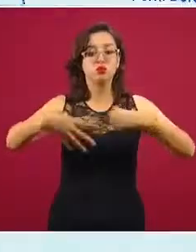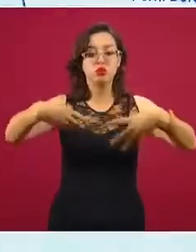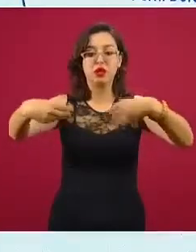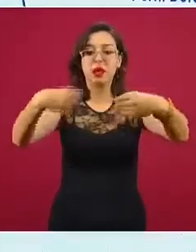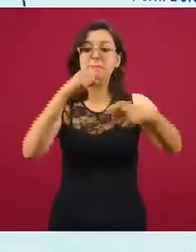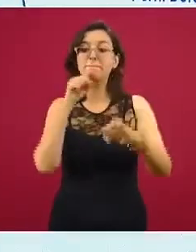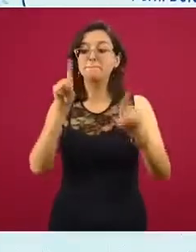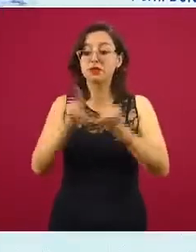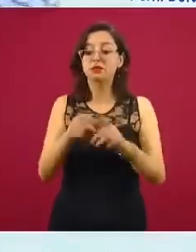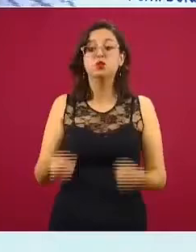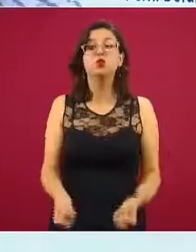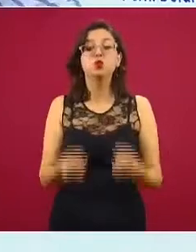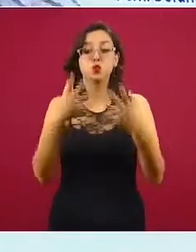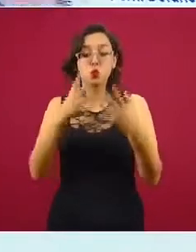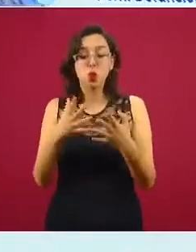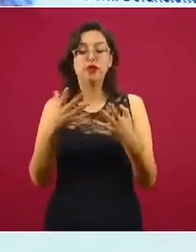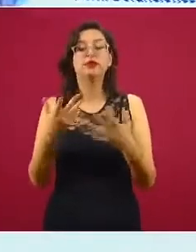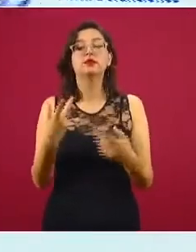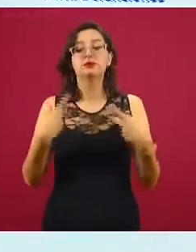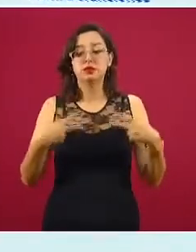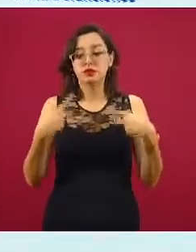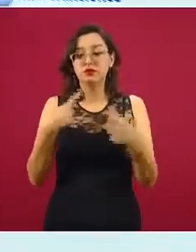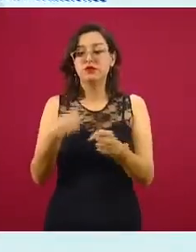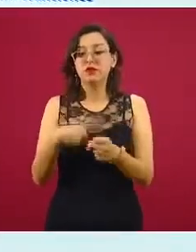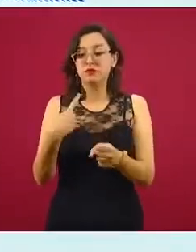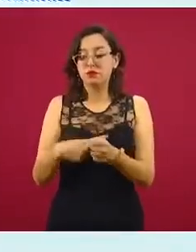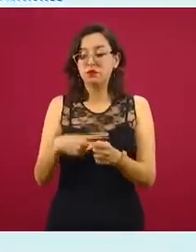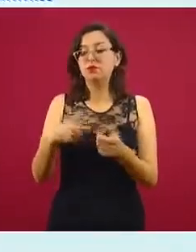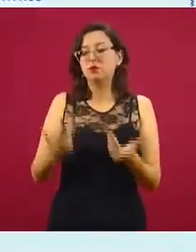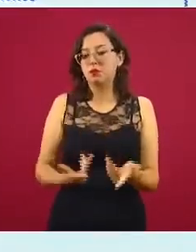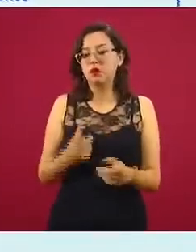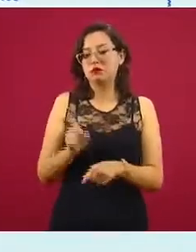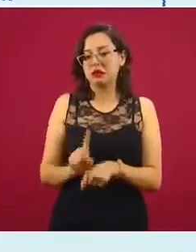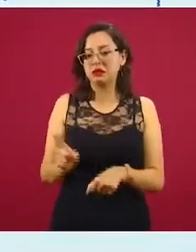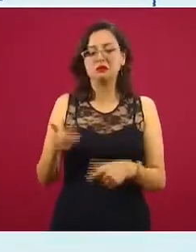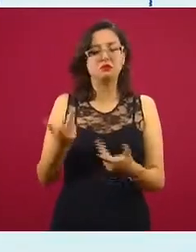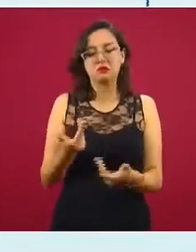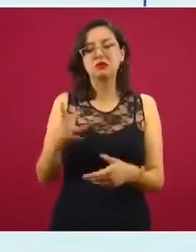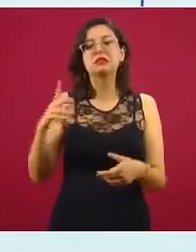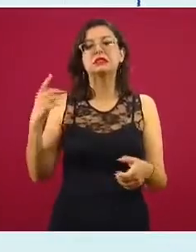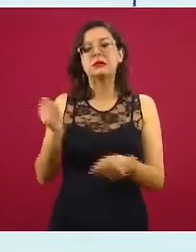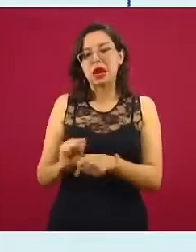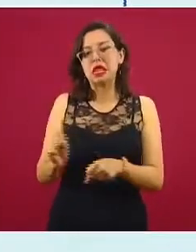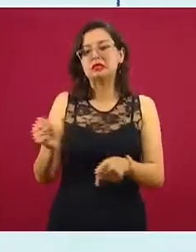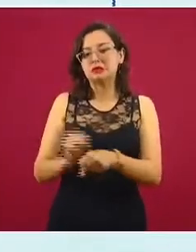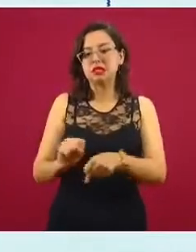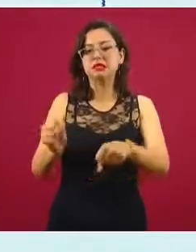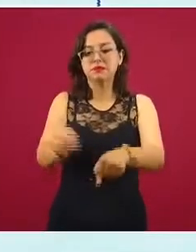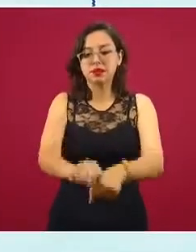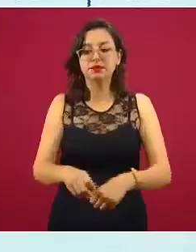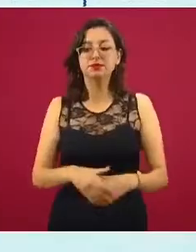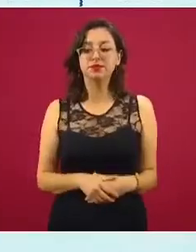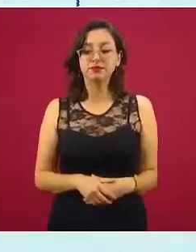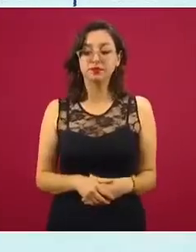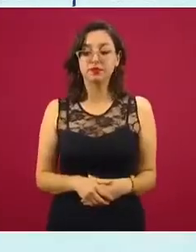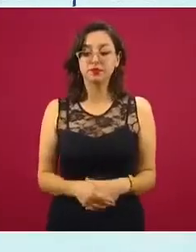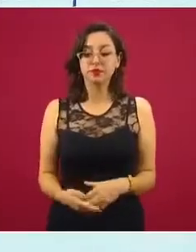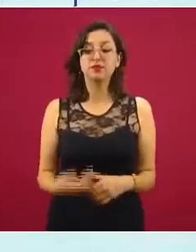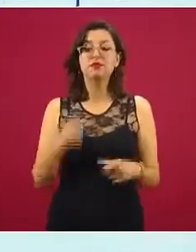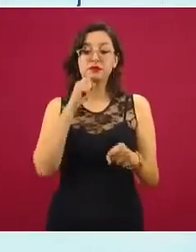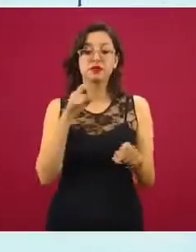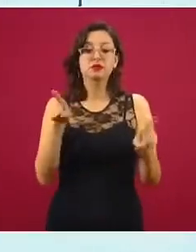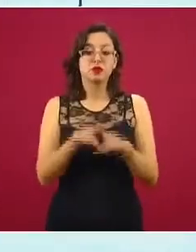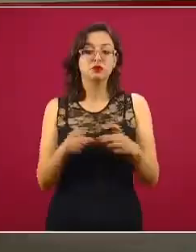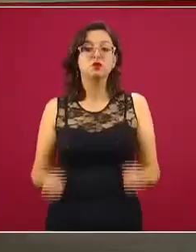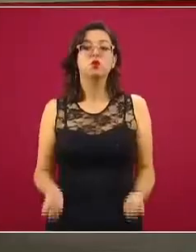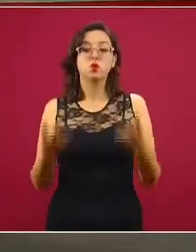presentamos aquí también todos los días. No, ya no todos los días porque cambia poco, pero cada semana. Y la carga confirmada total de